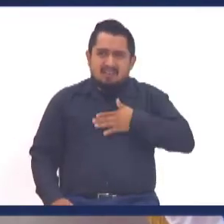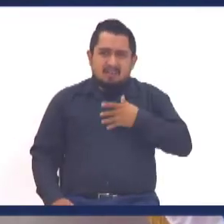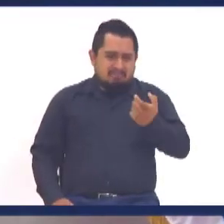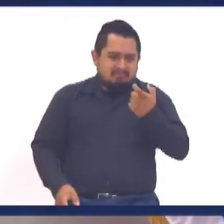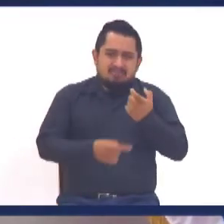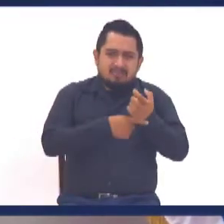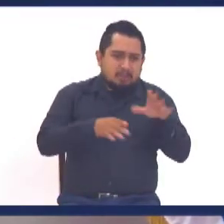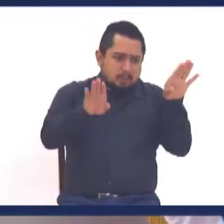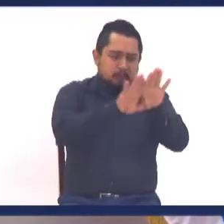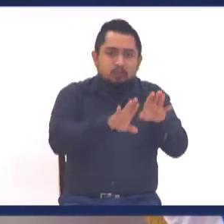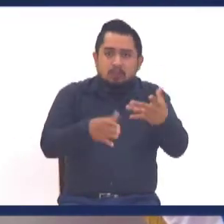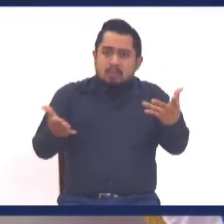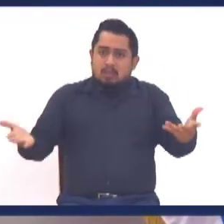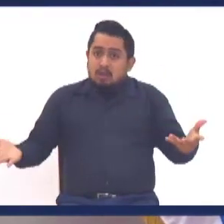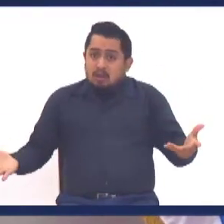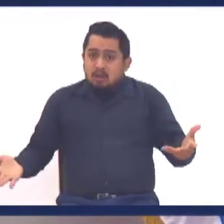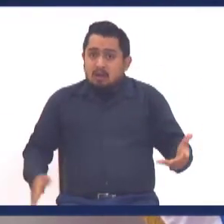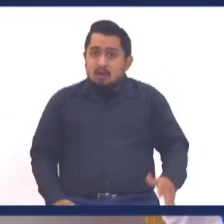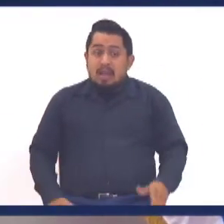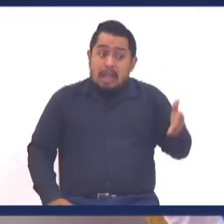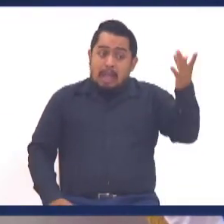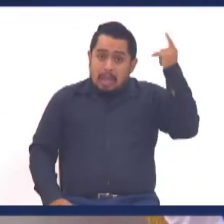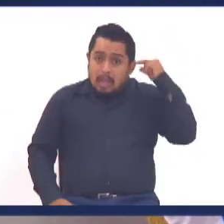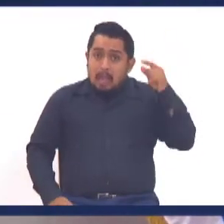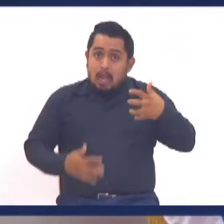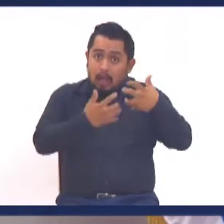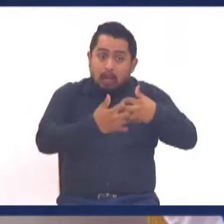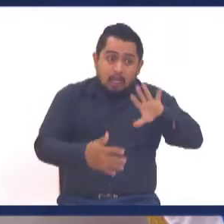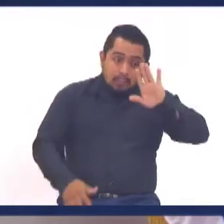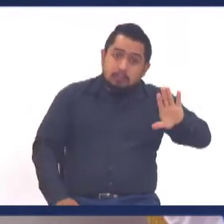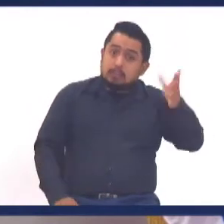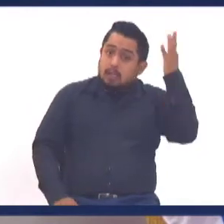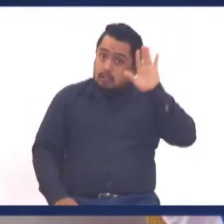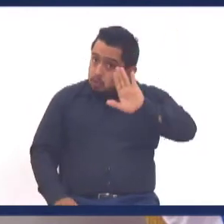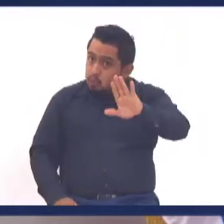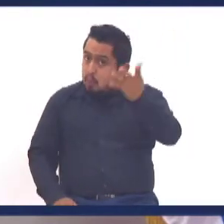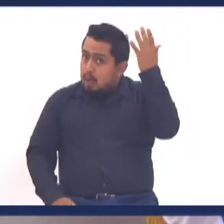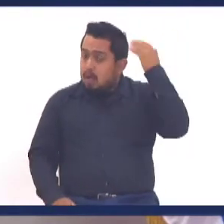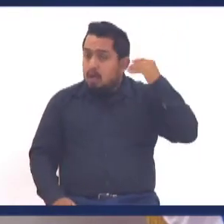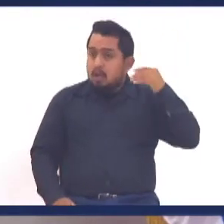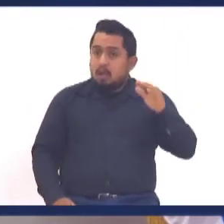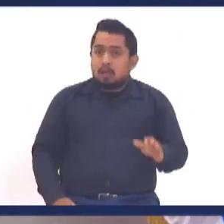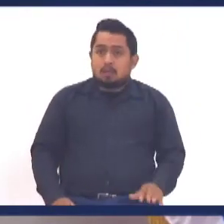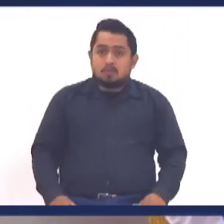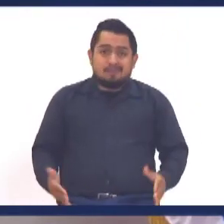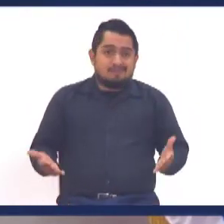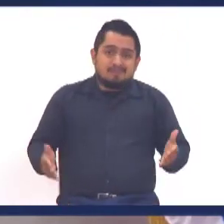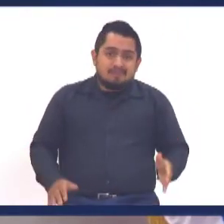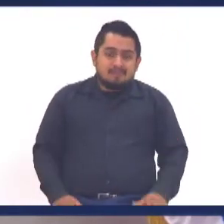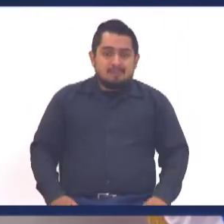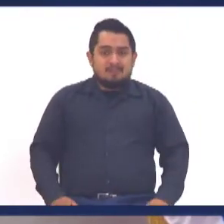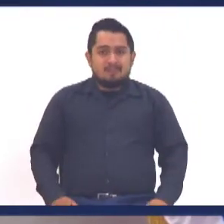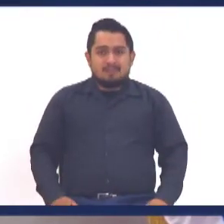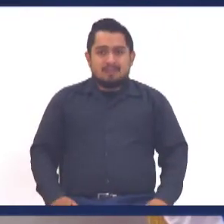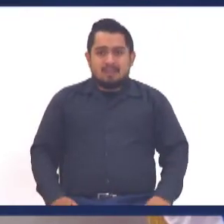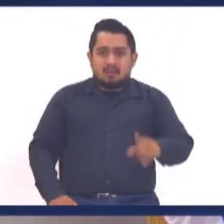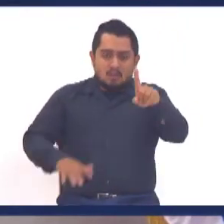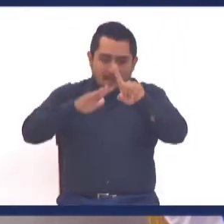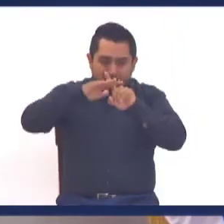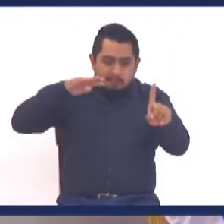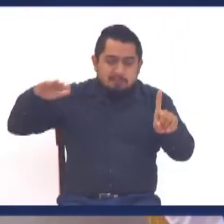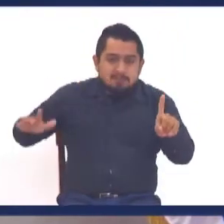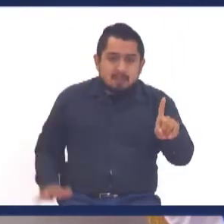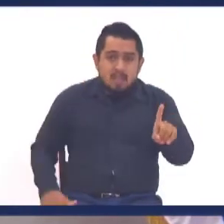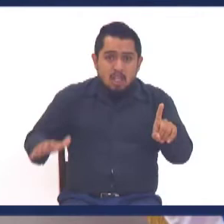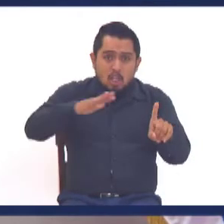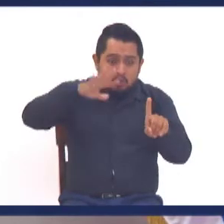está errado que es el negocio que tú viste de otra cosa es decir que fuera del lugar porque no estás en